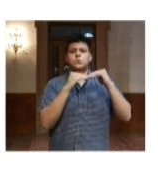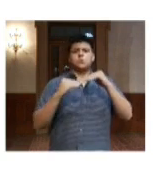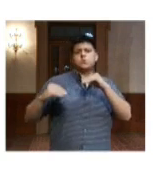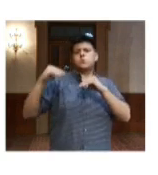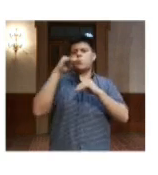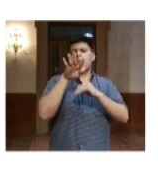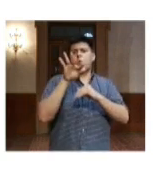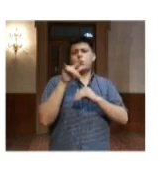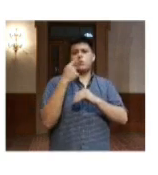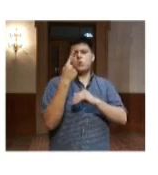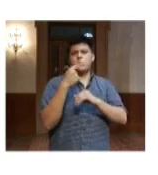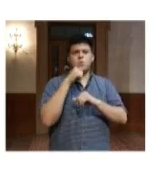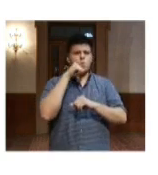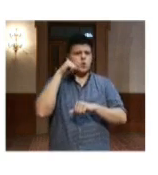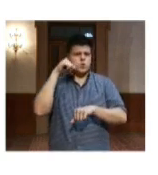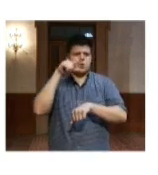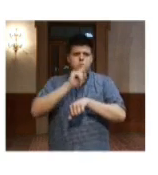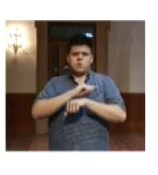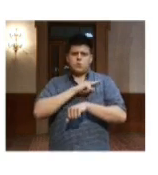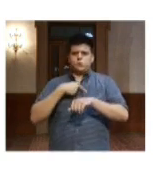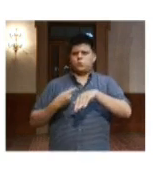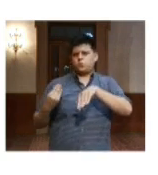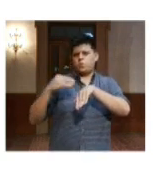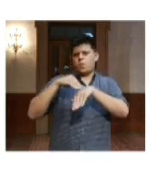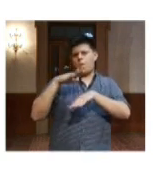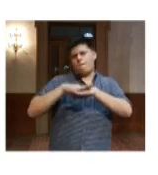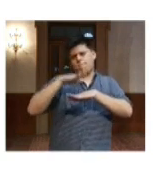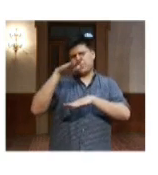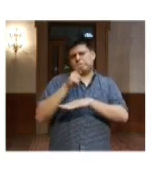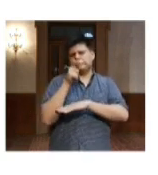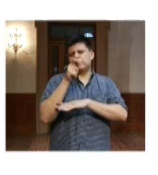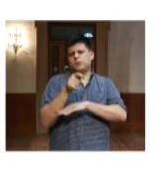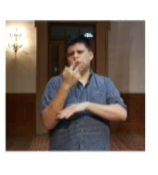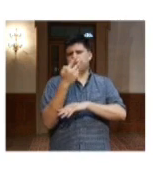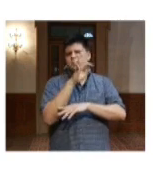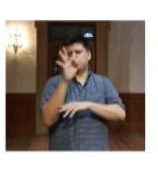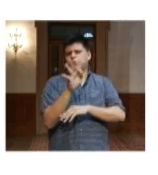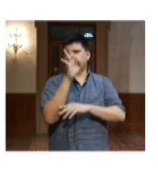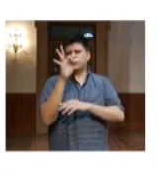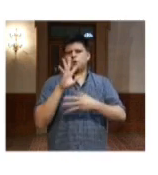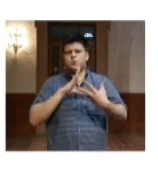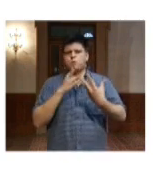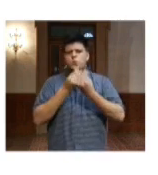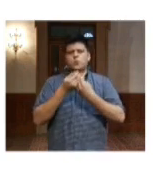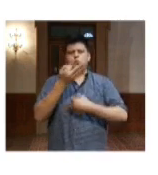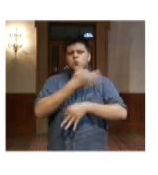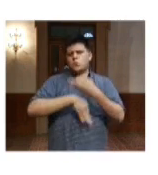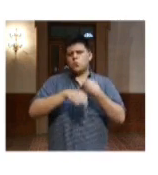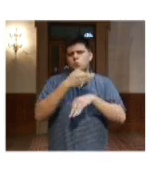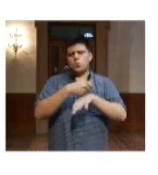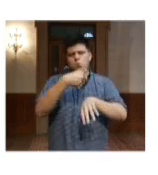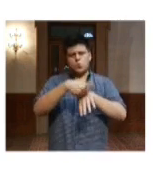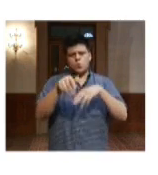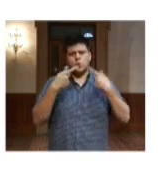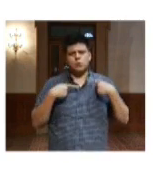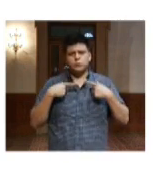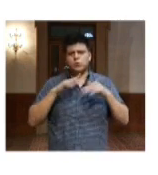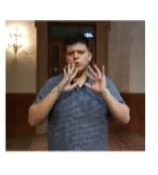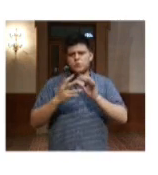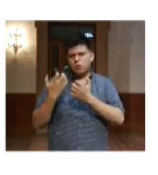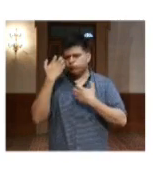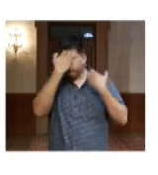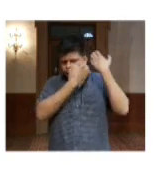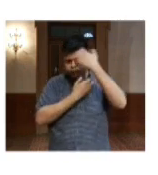a diferencia del día de ayer, esto es un 3% de la cifra total. Se han estudiado en